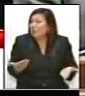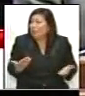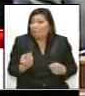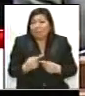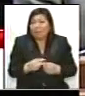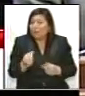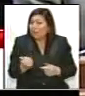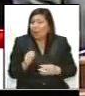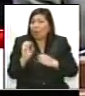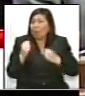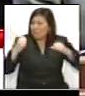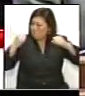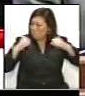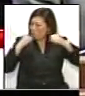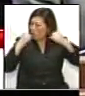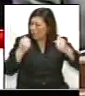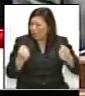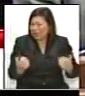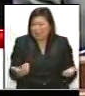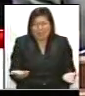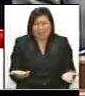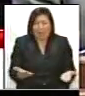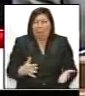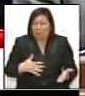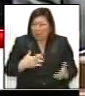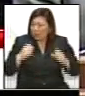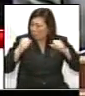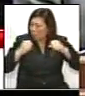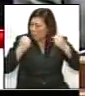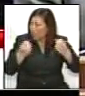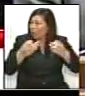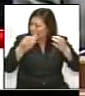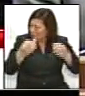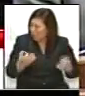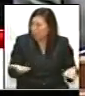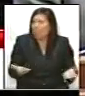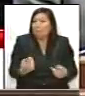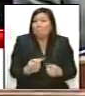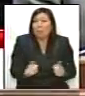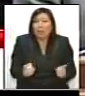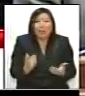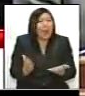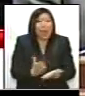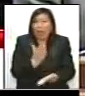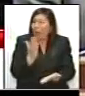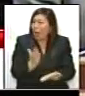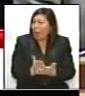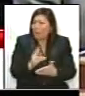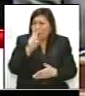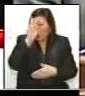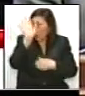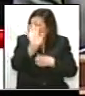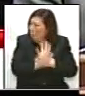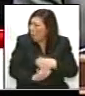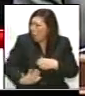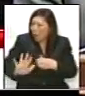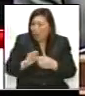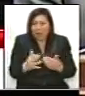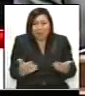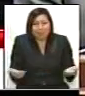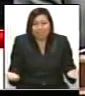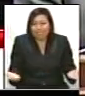en medida de protesta. Pueden ser protestas muy justificadas o no, pero hay problemas a nivel nacional, señora